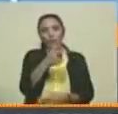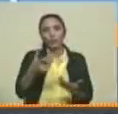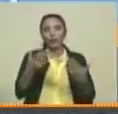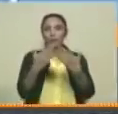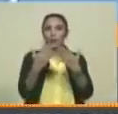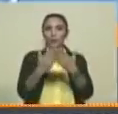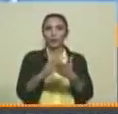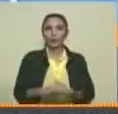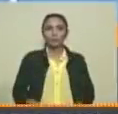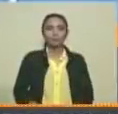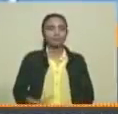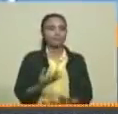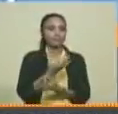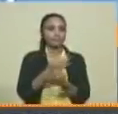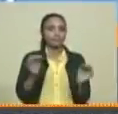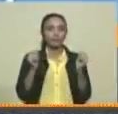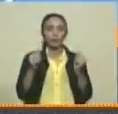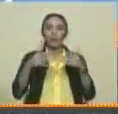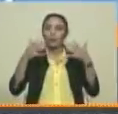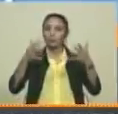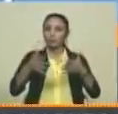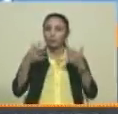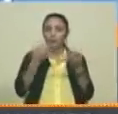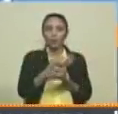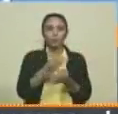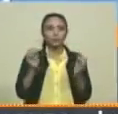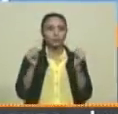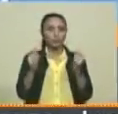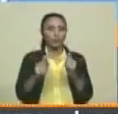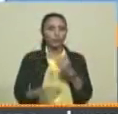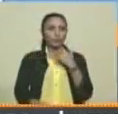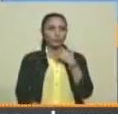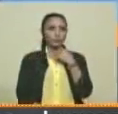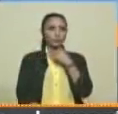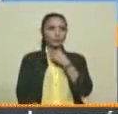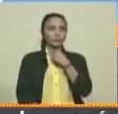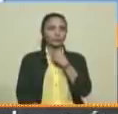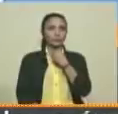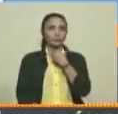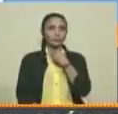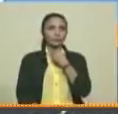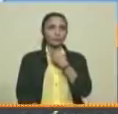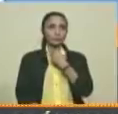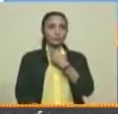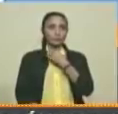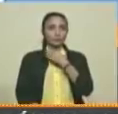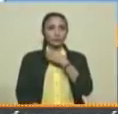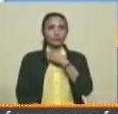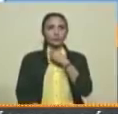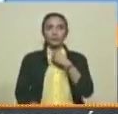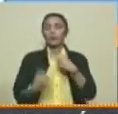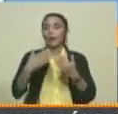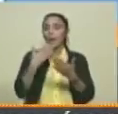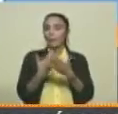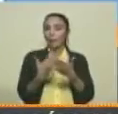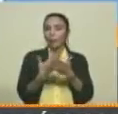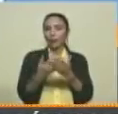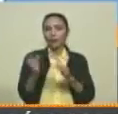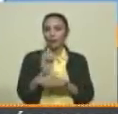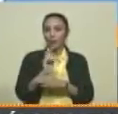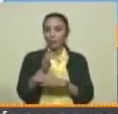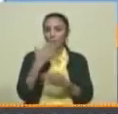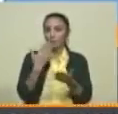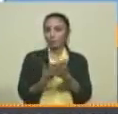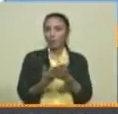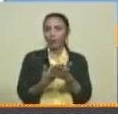bien, Elías, excelente orientación. Yo propongo una reunión inmediata donde esté